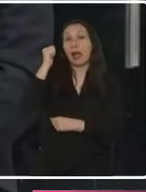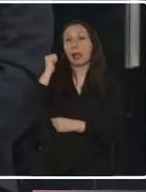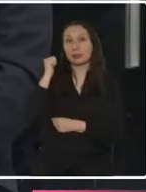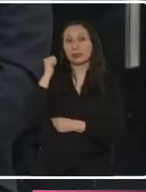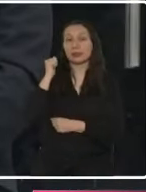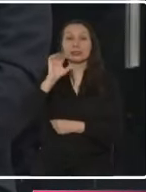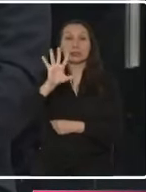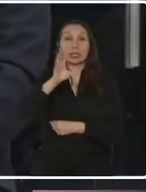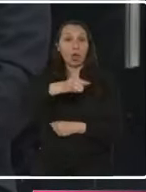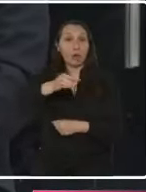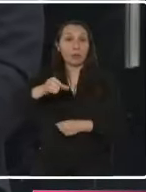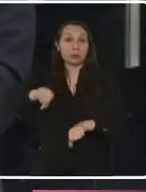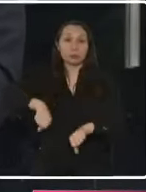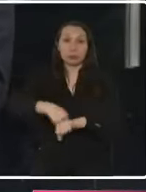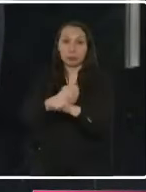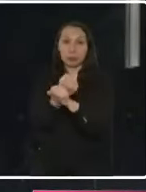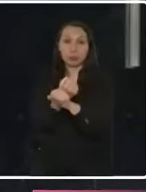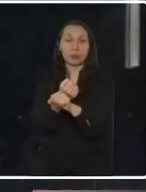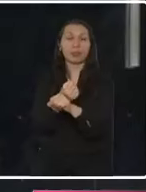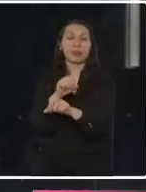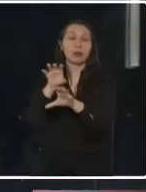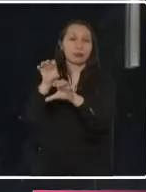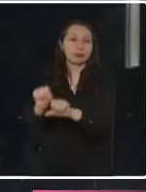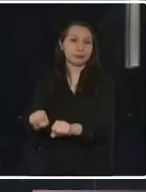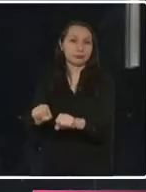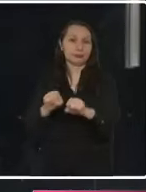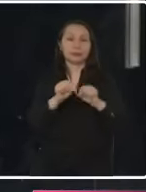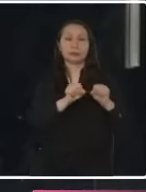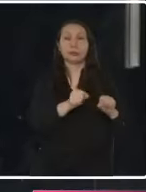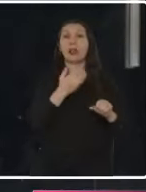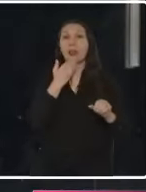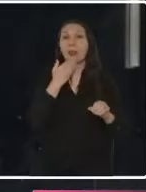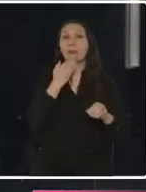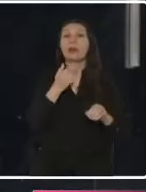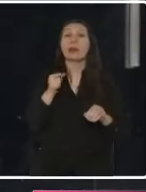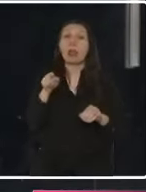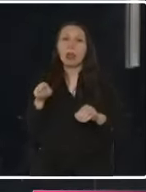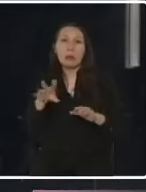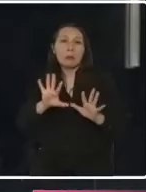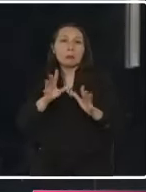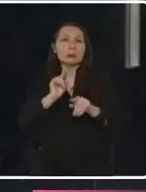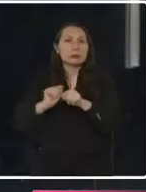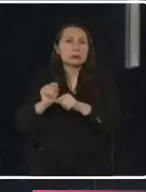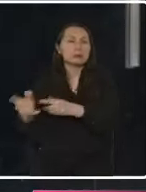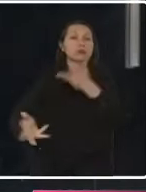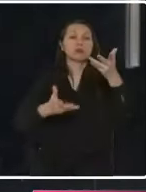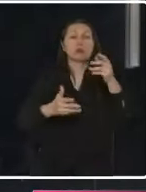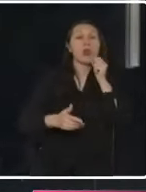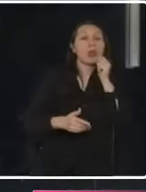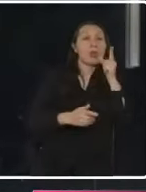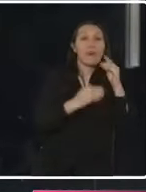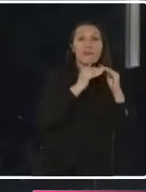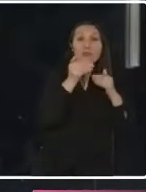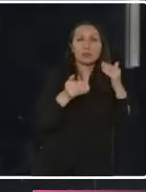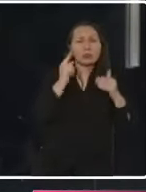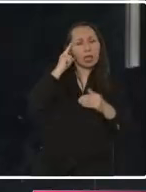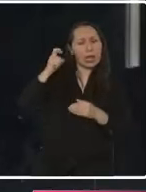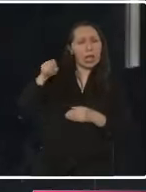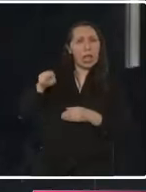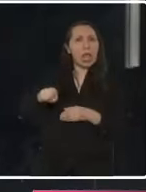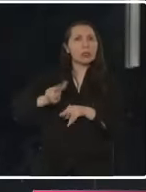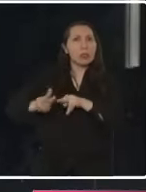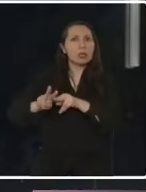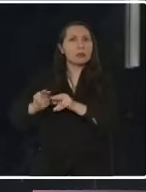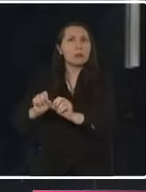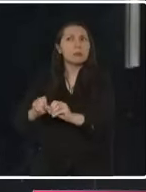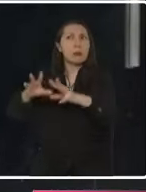que 5 personas son detenidas. También asociado al tema de la intencionalidad, que todo parte como una denuncia de vecinos creyendo que estaban prendiendo